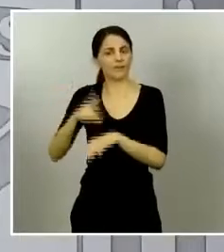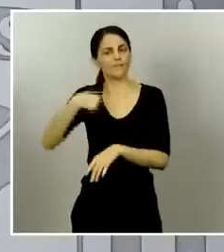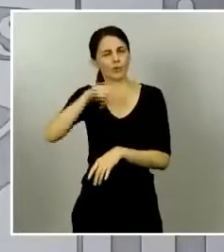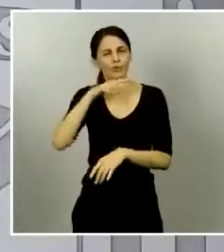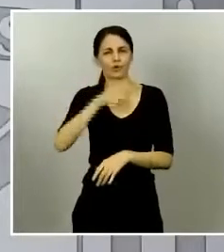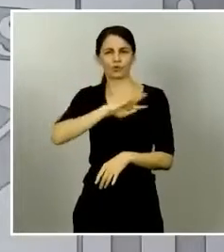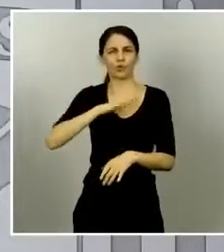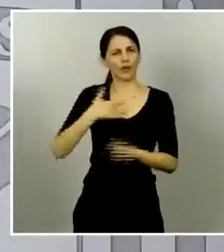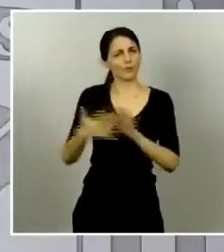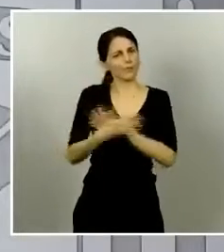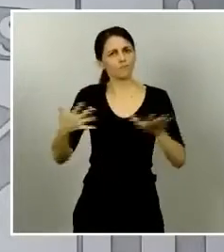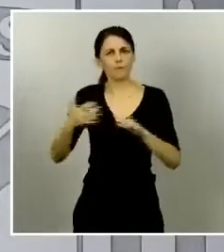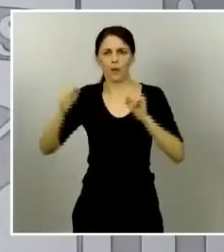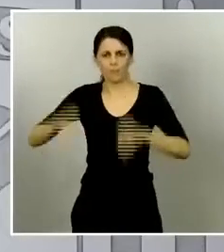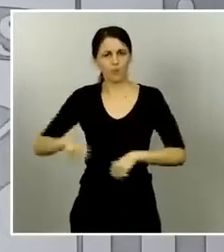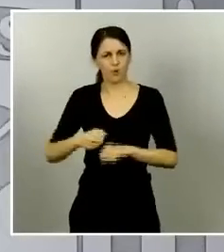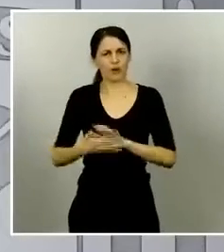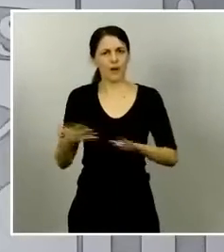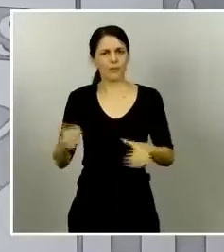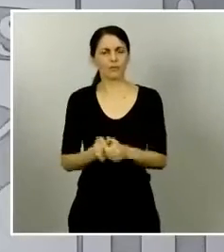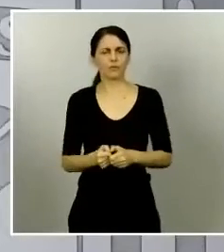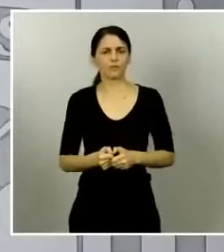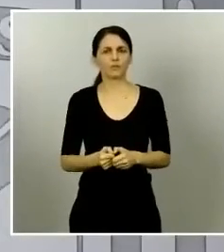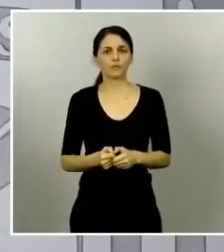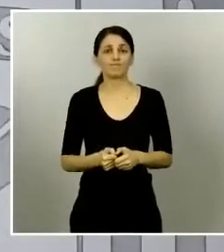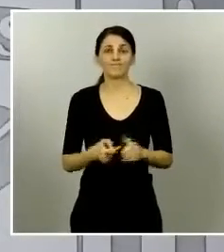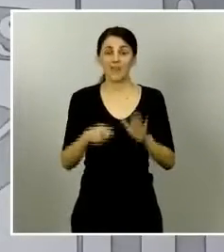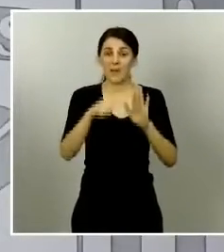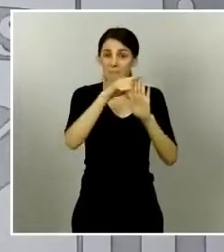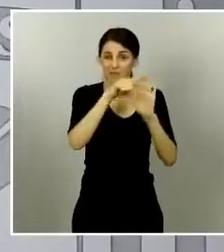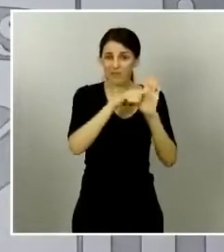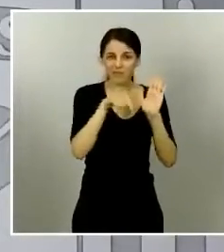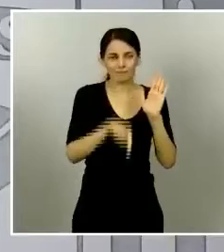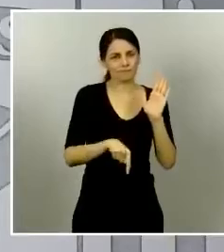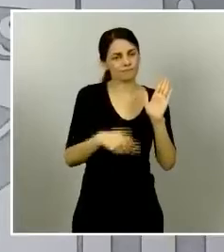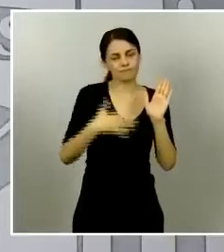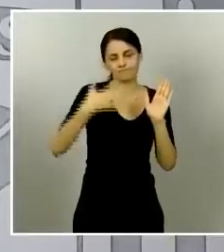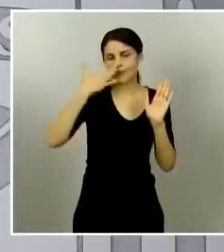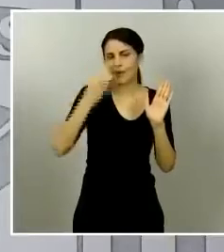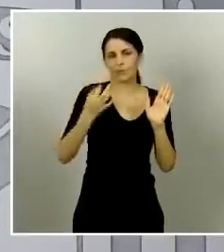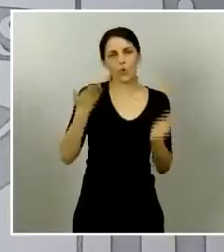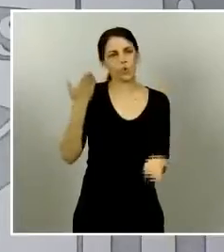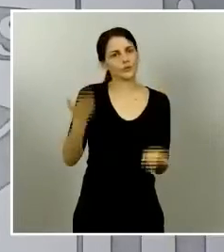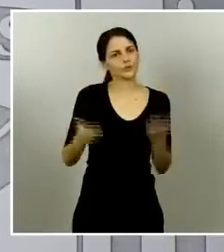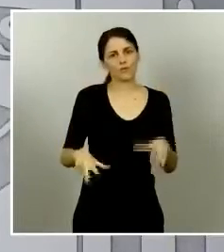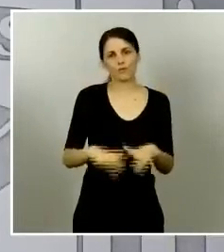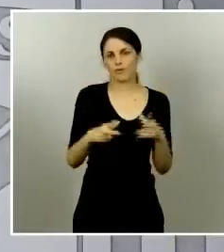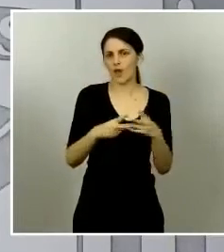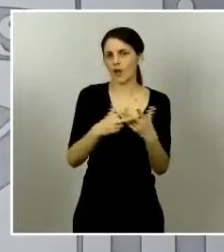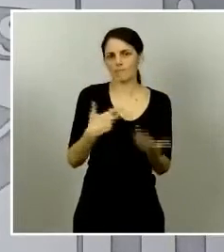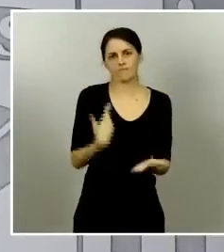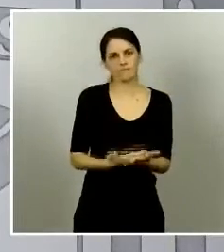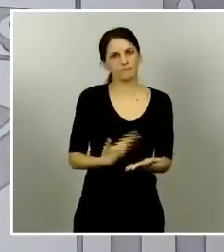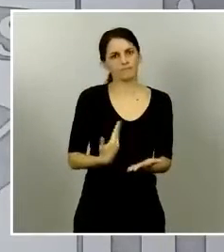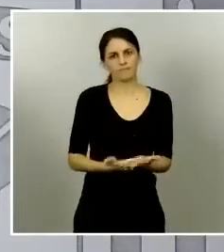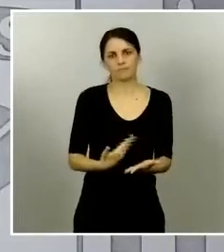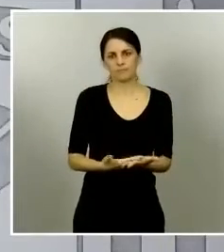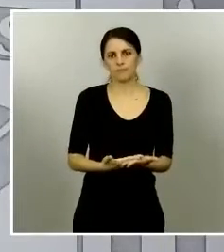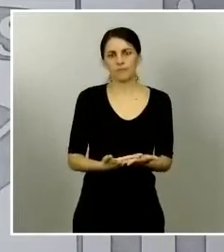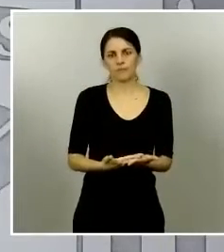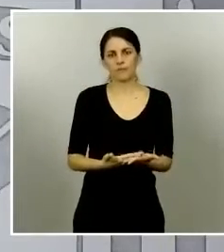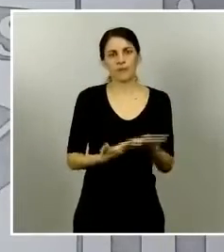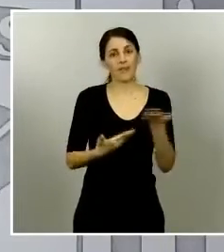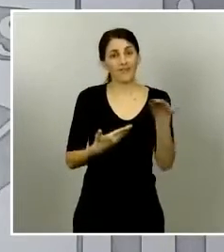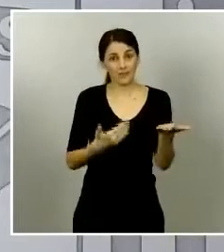ha acelerado los ritmos para su diseño y para su implantación. Y creemos que esta medida es una cuestión de